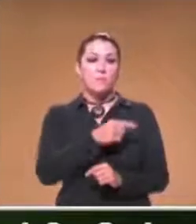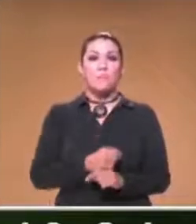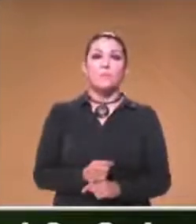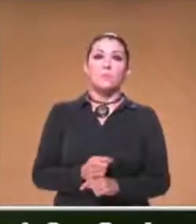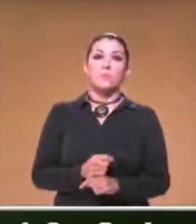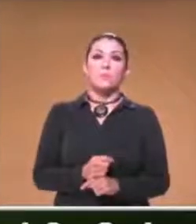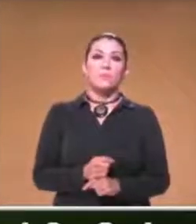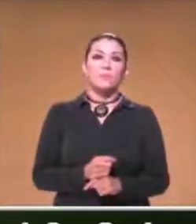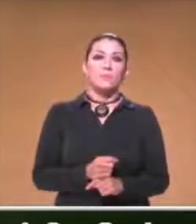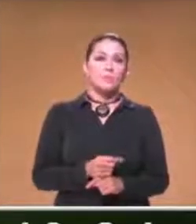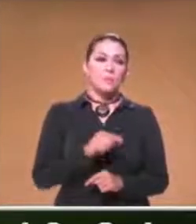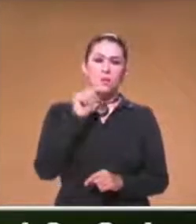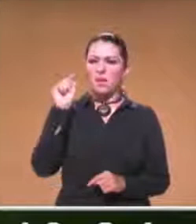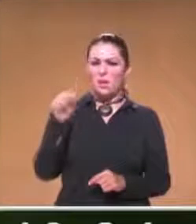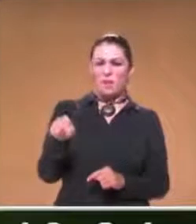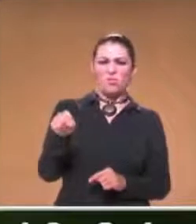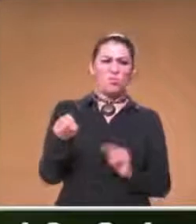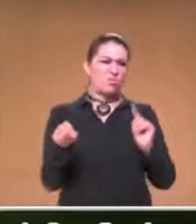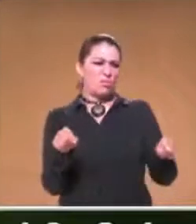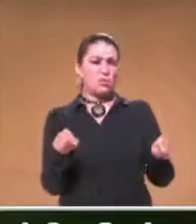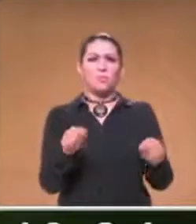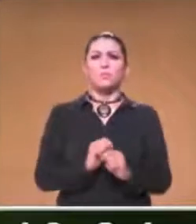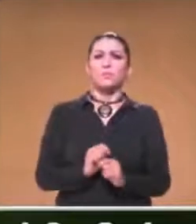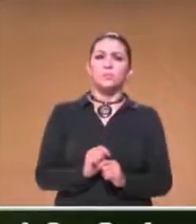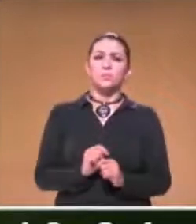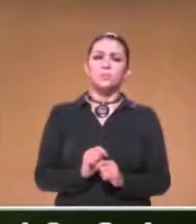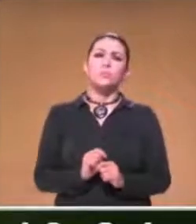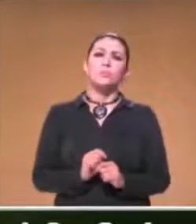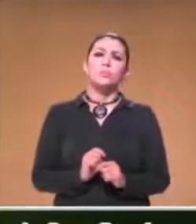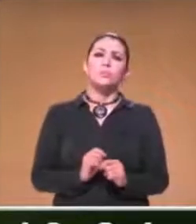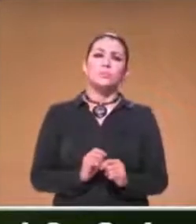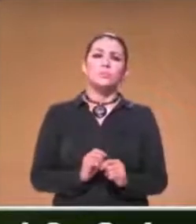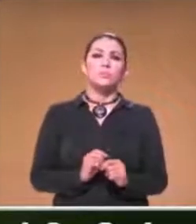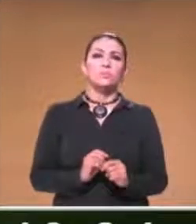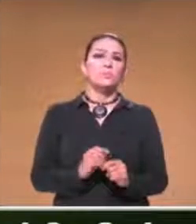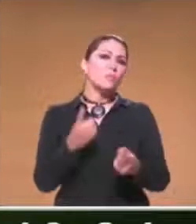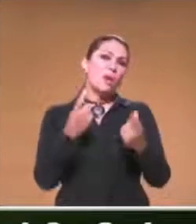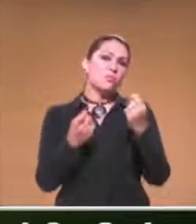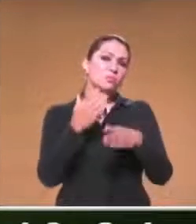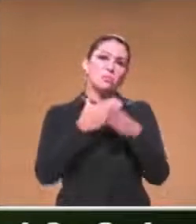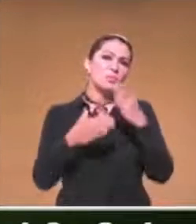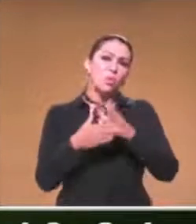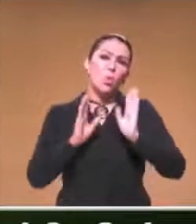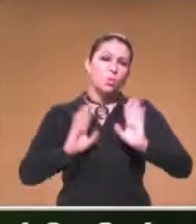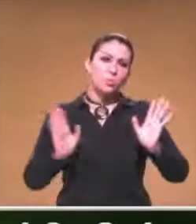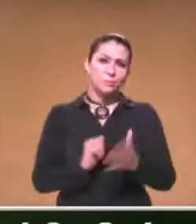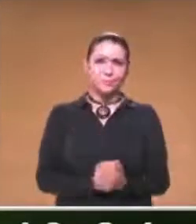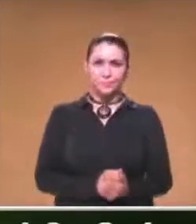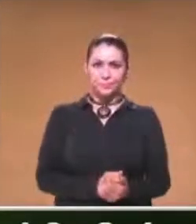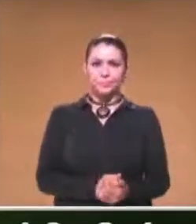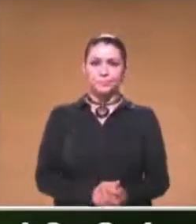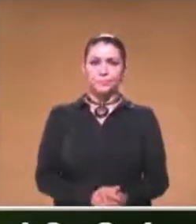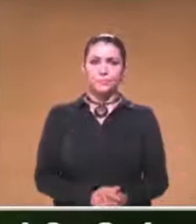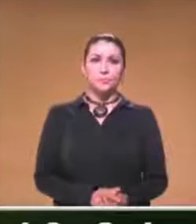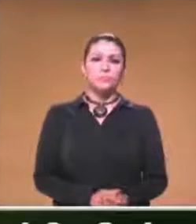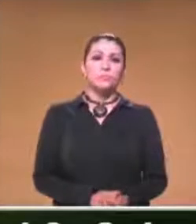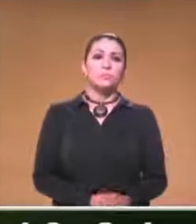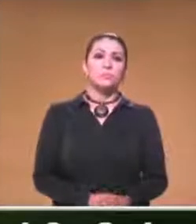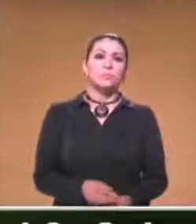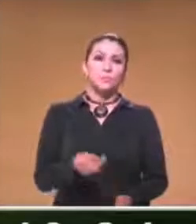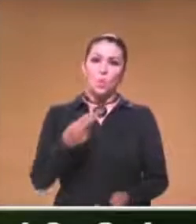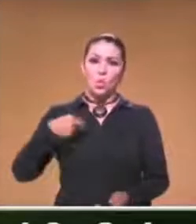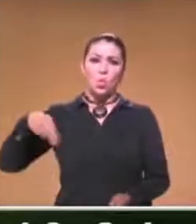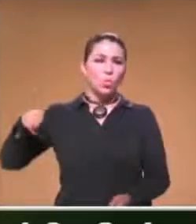it para eso o para él, hablando de un sustantivo común, por ejemplo, we para el caso